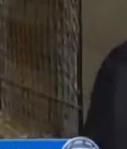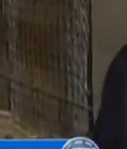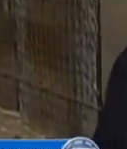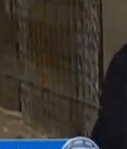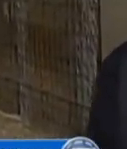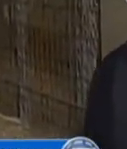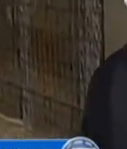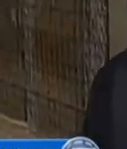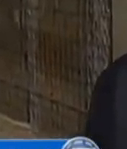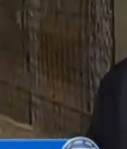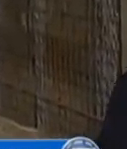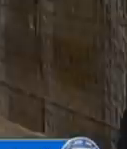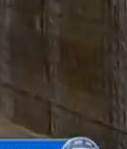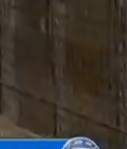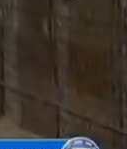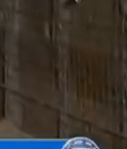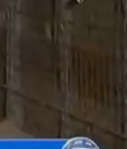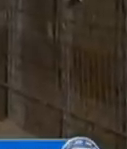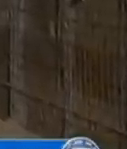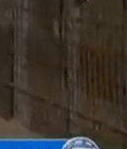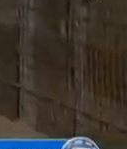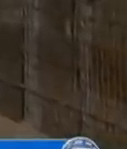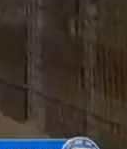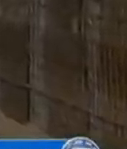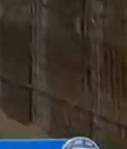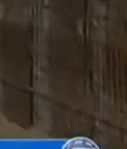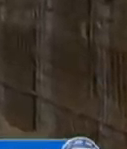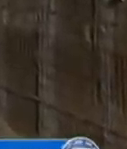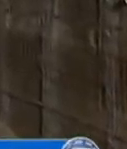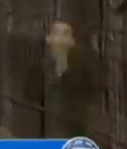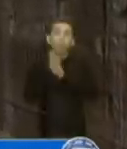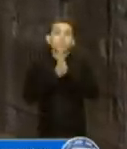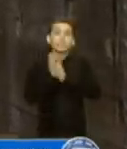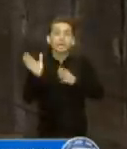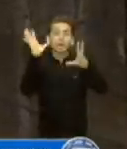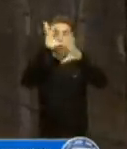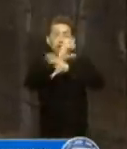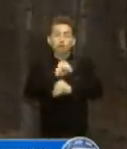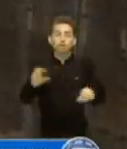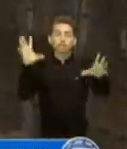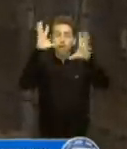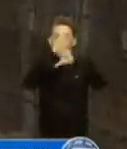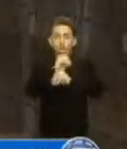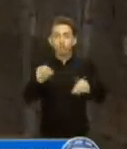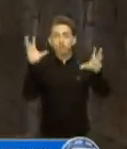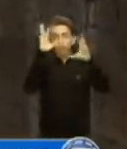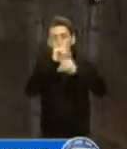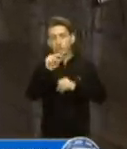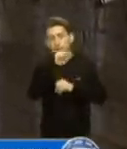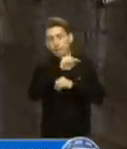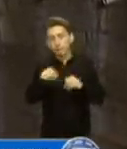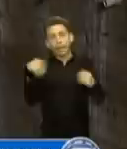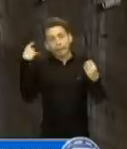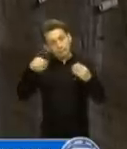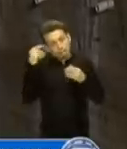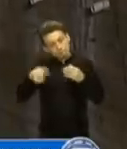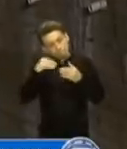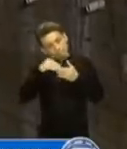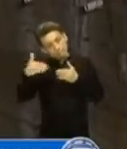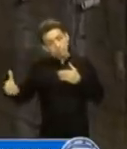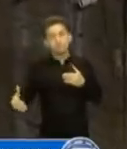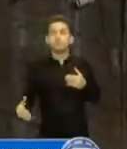estamos trabajando y estamos aprovechando todas las noches de la semana para avanzar. Este es uno